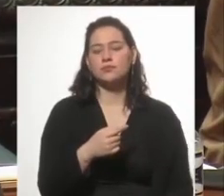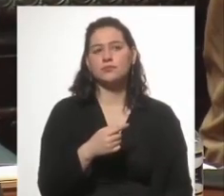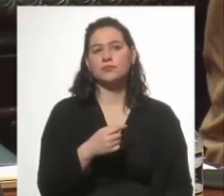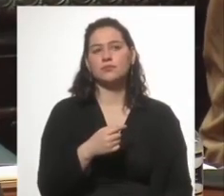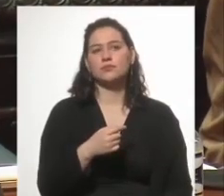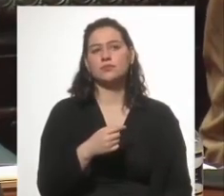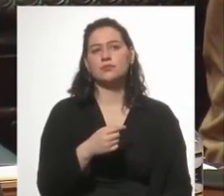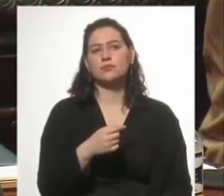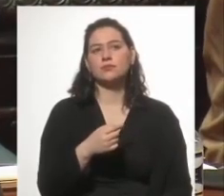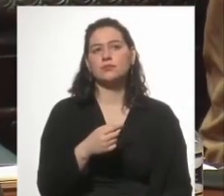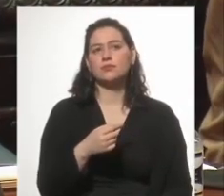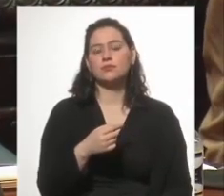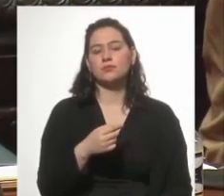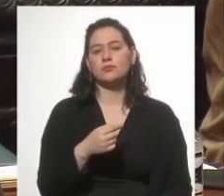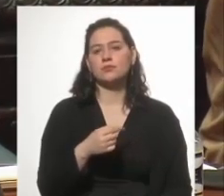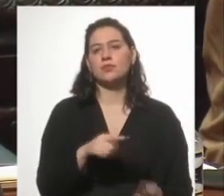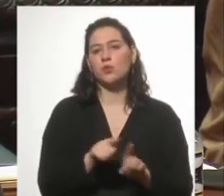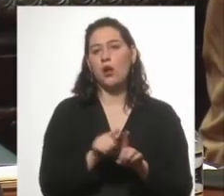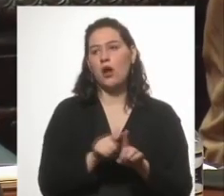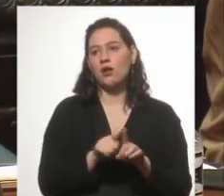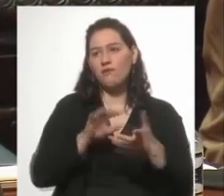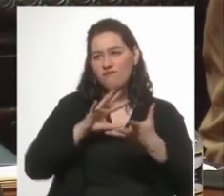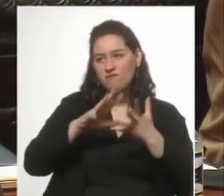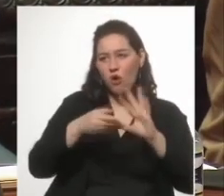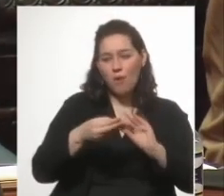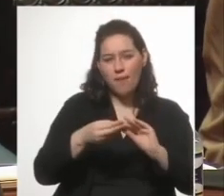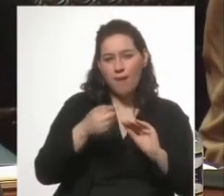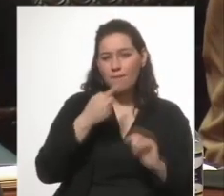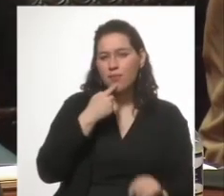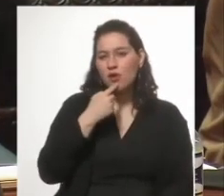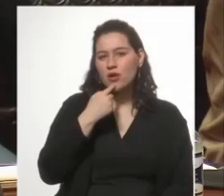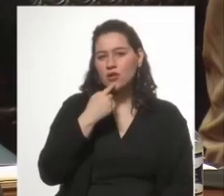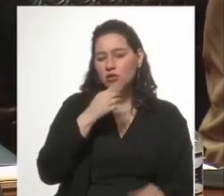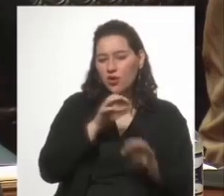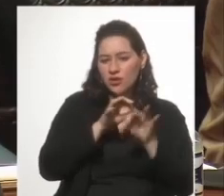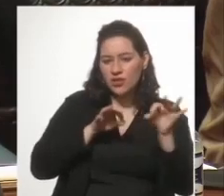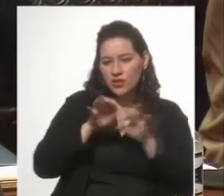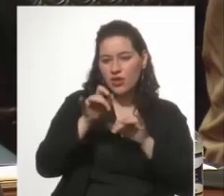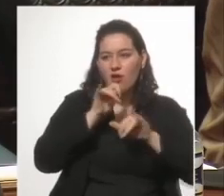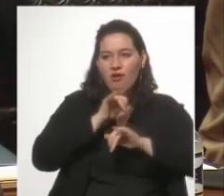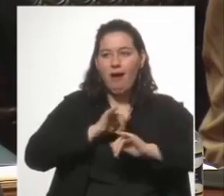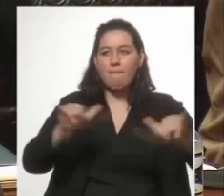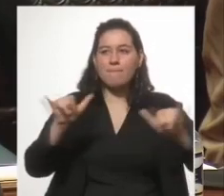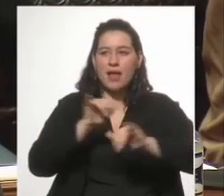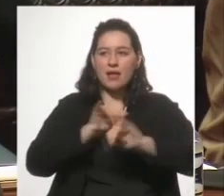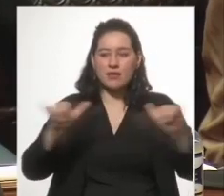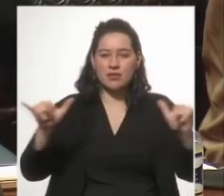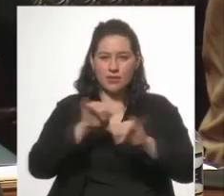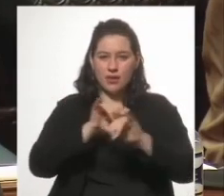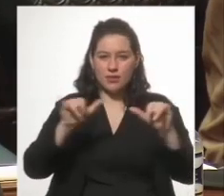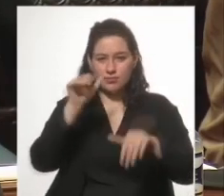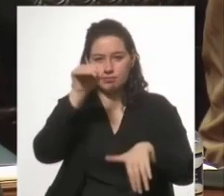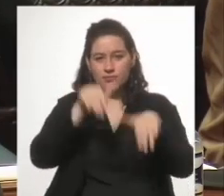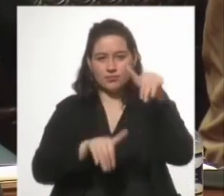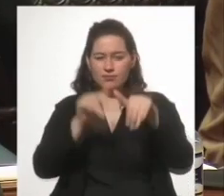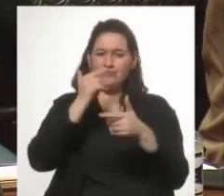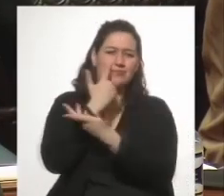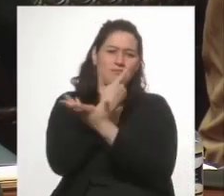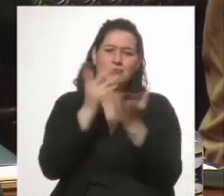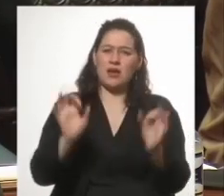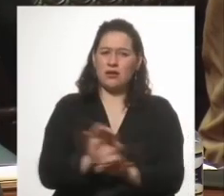como una operación política desde la campaña electoral ha quedado